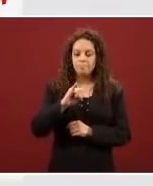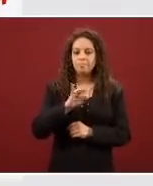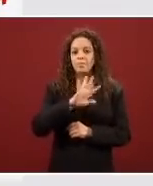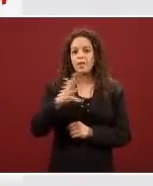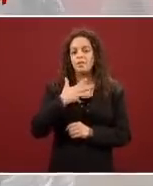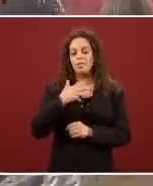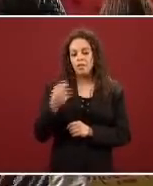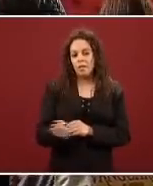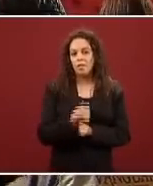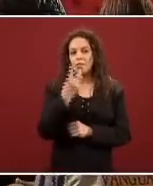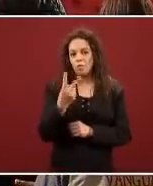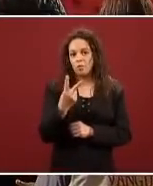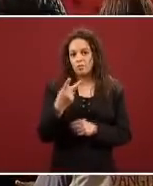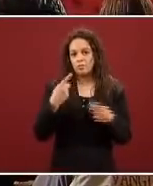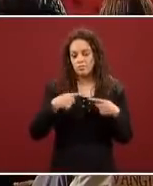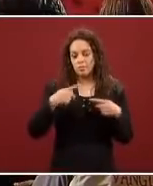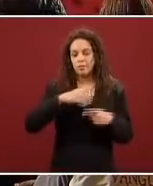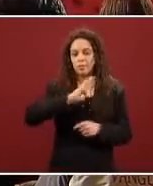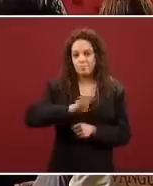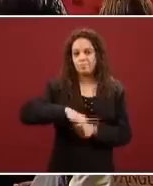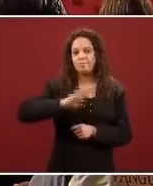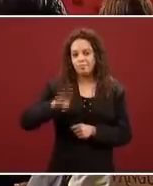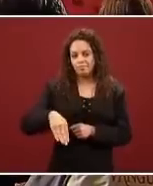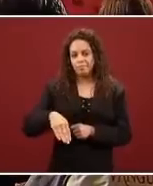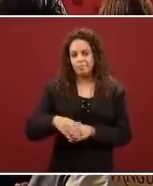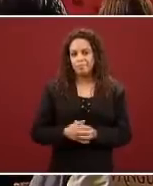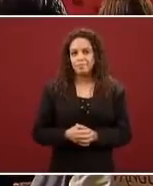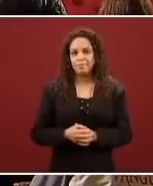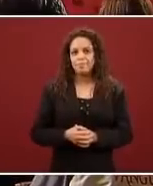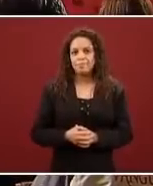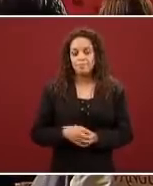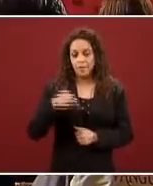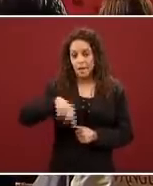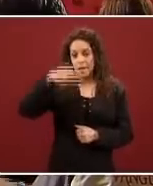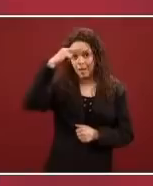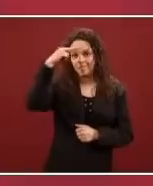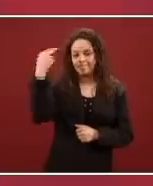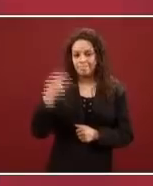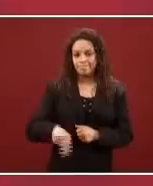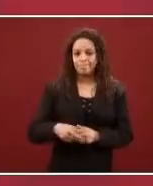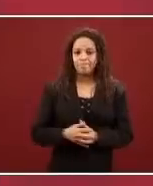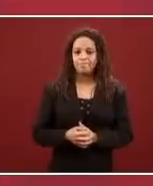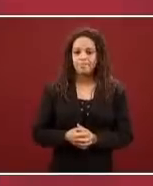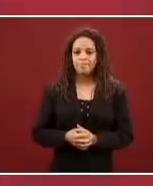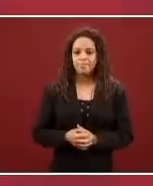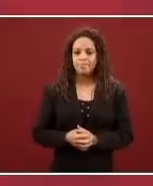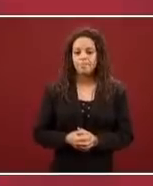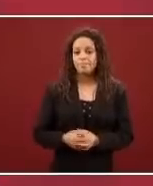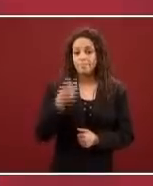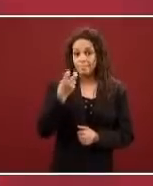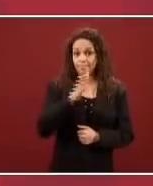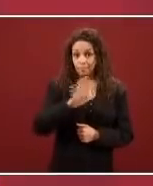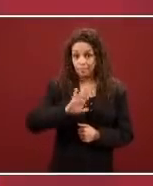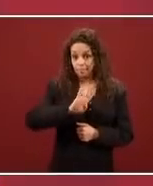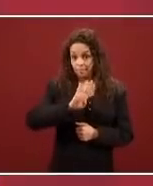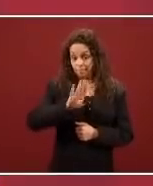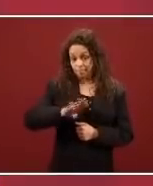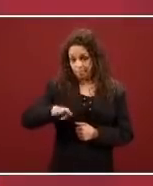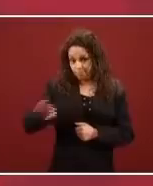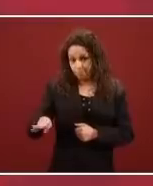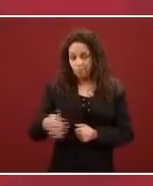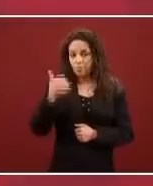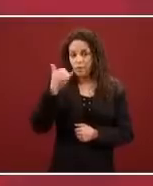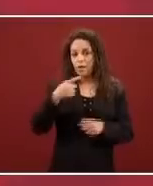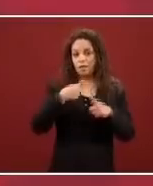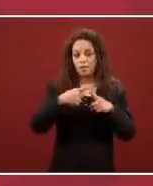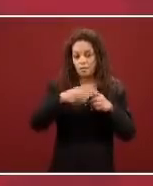defunción que se confirma en México. Con esta defunción y con la cantidad de casos